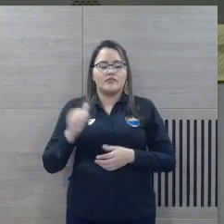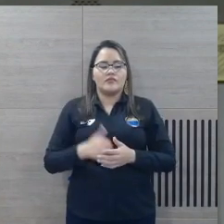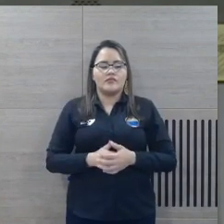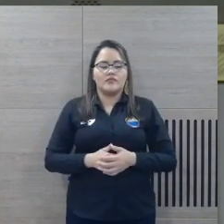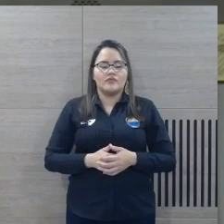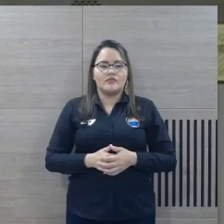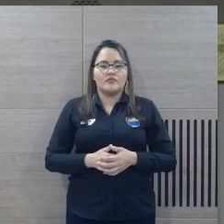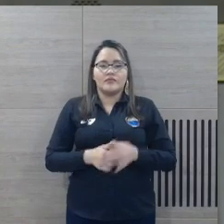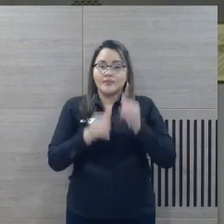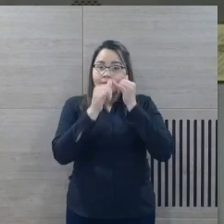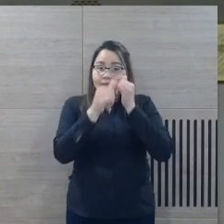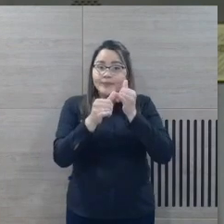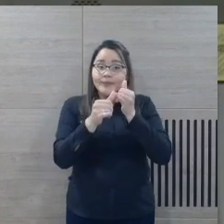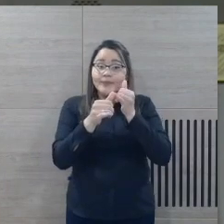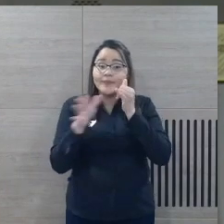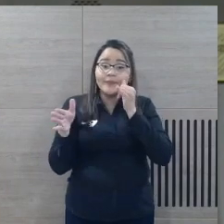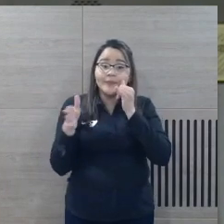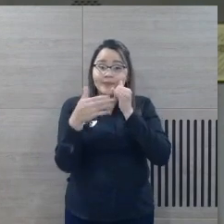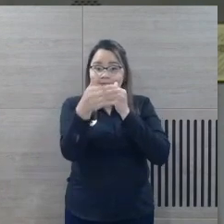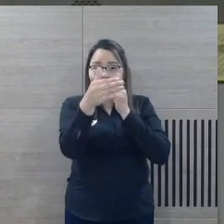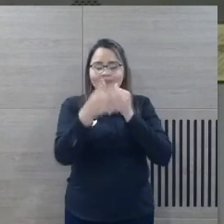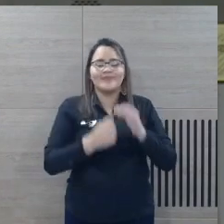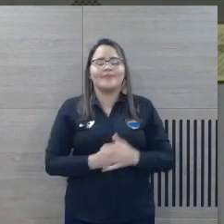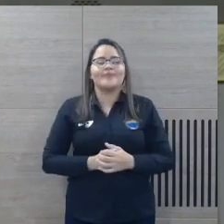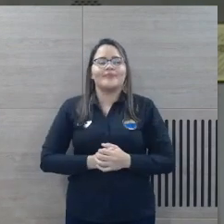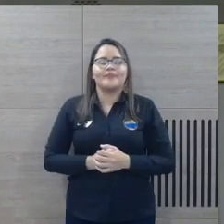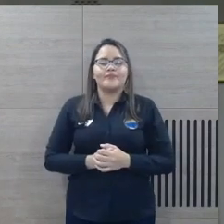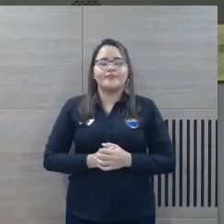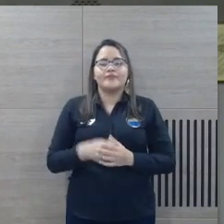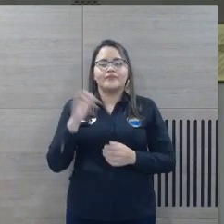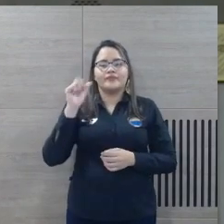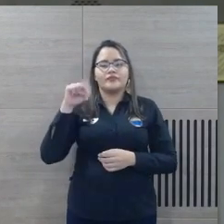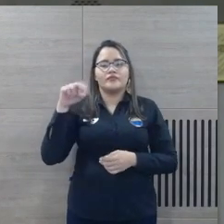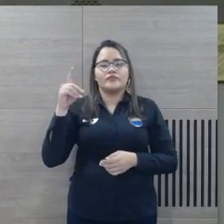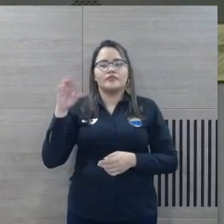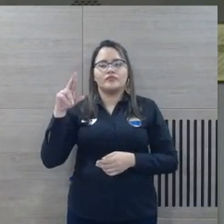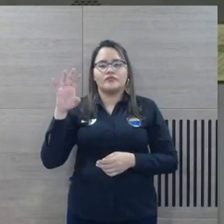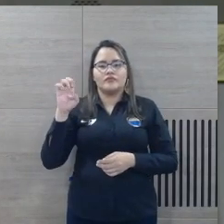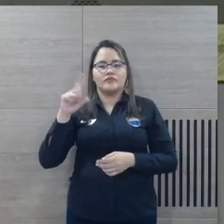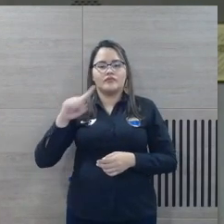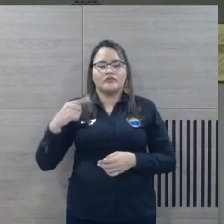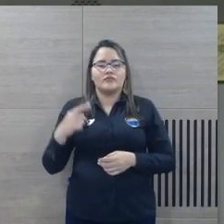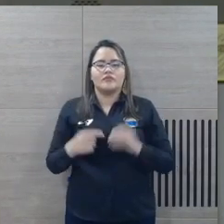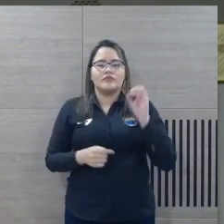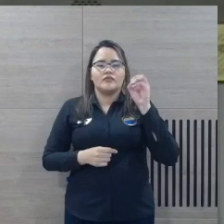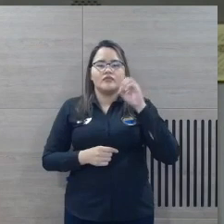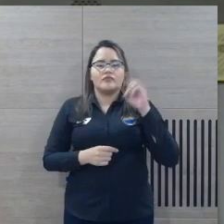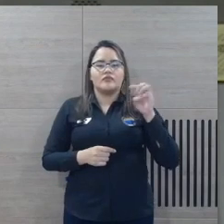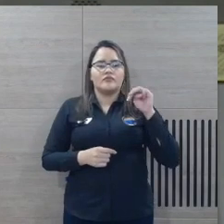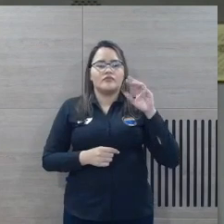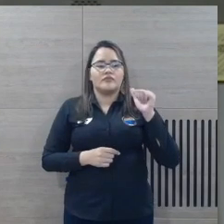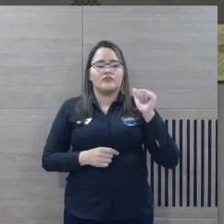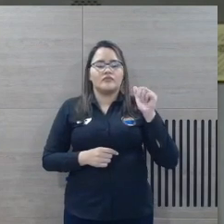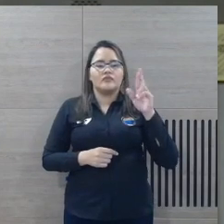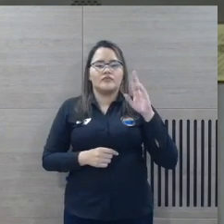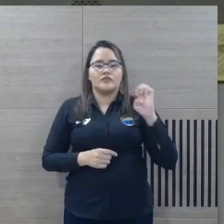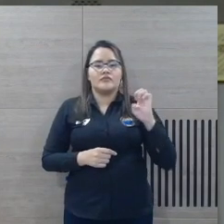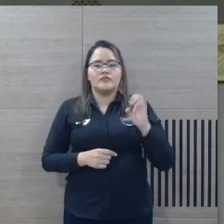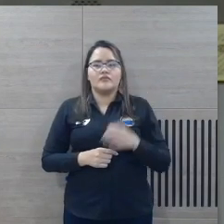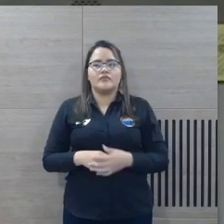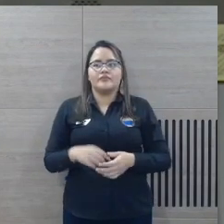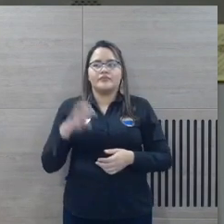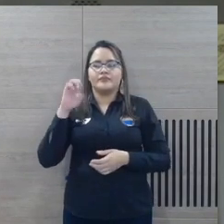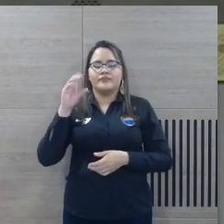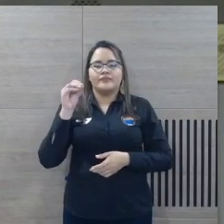Tejada. Osnaide David López Vergel. Yeri Yair Mercado Mercado. Jesús Ramón Morón Díaz.